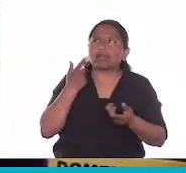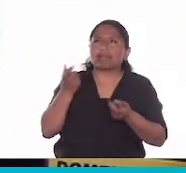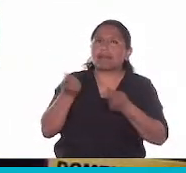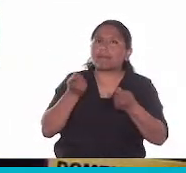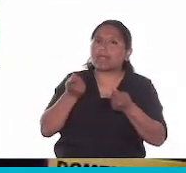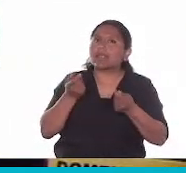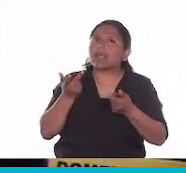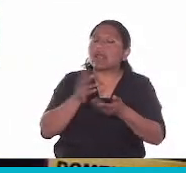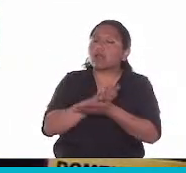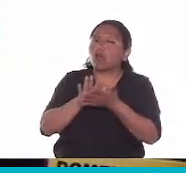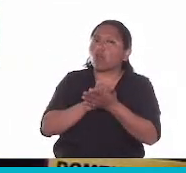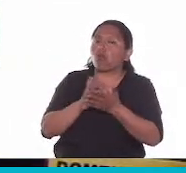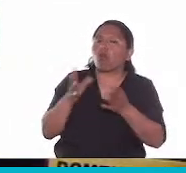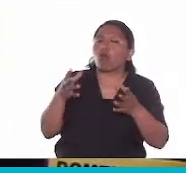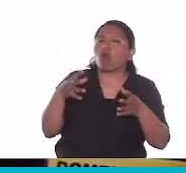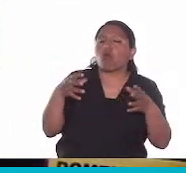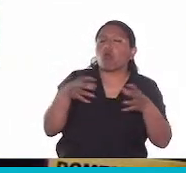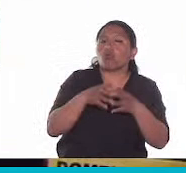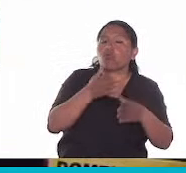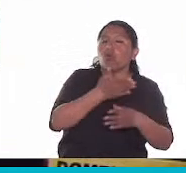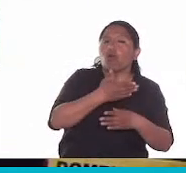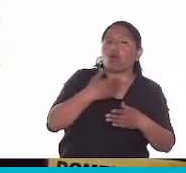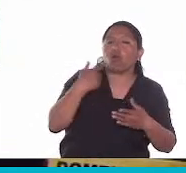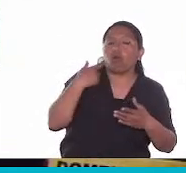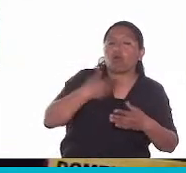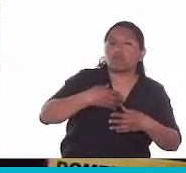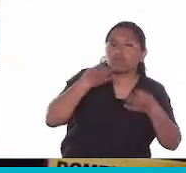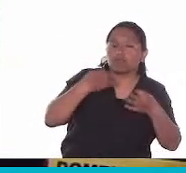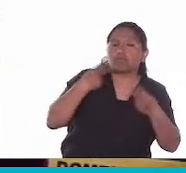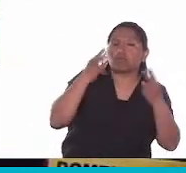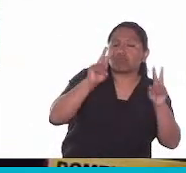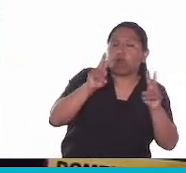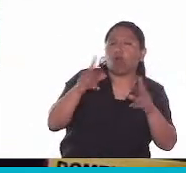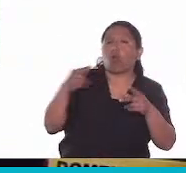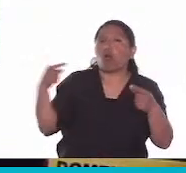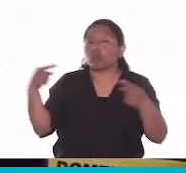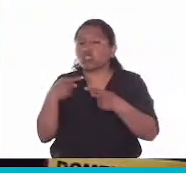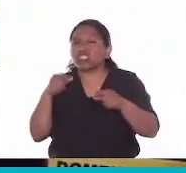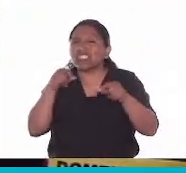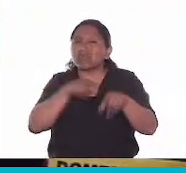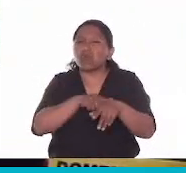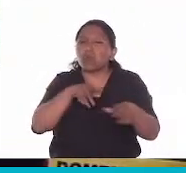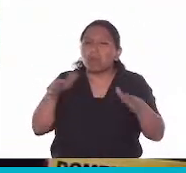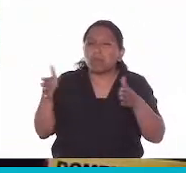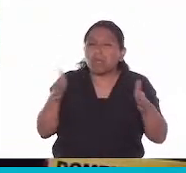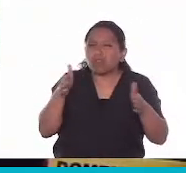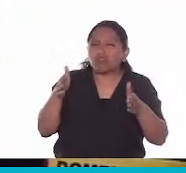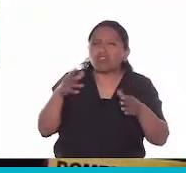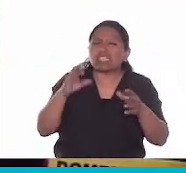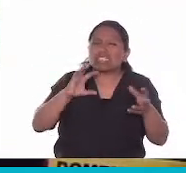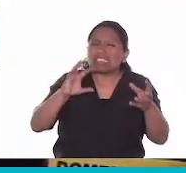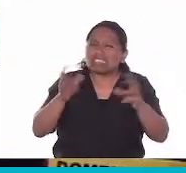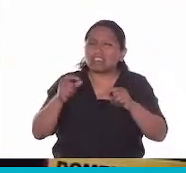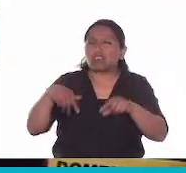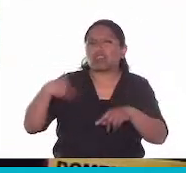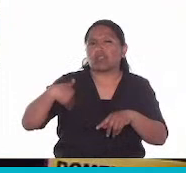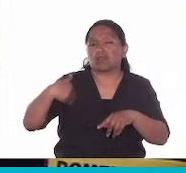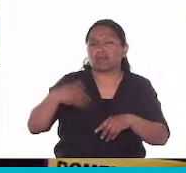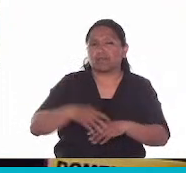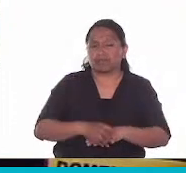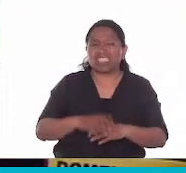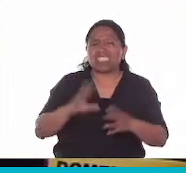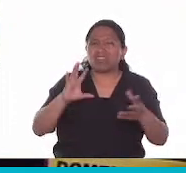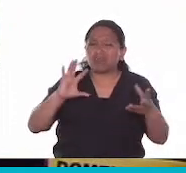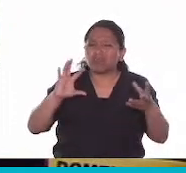como oficialismo como posición este momento político crítico de la República Argentina y digo